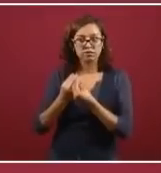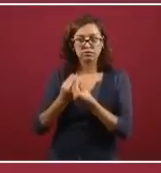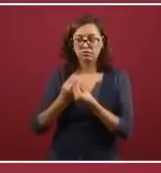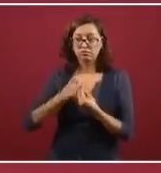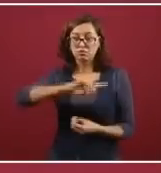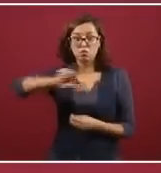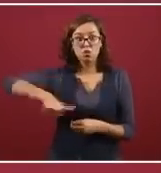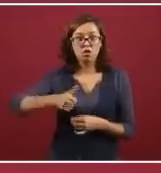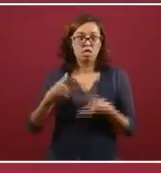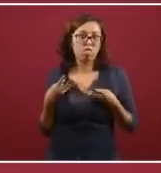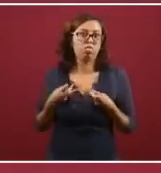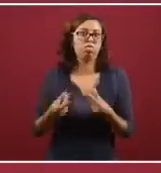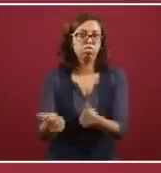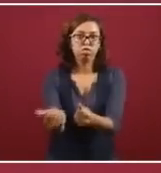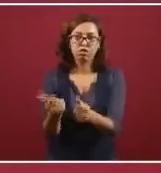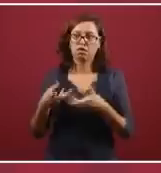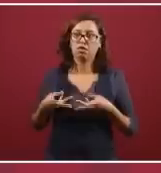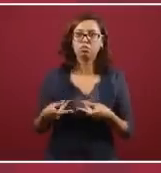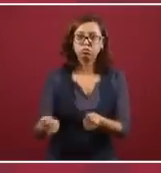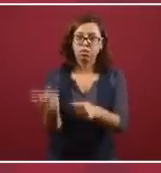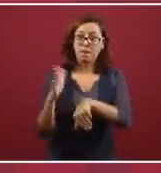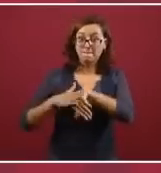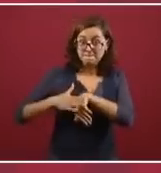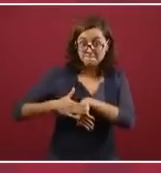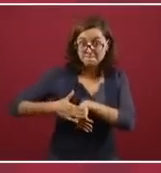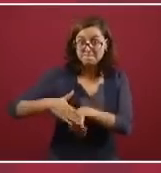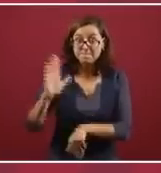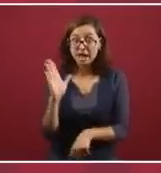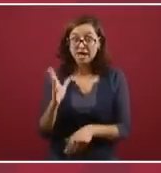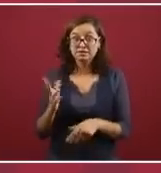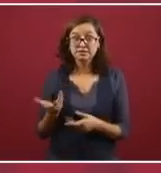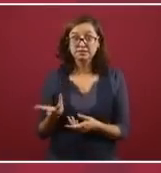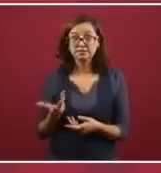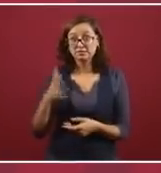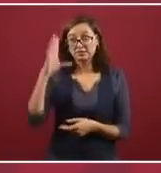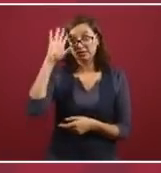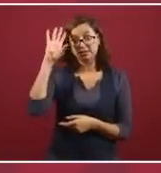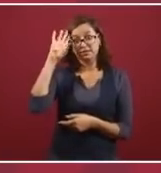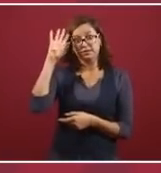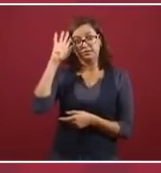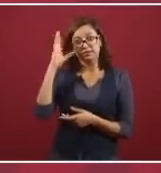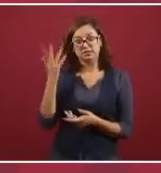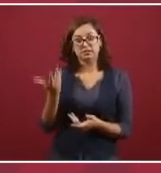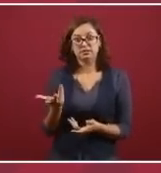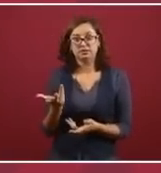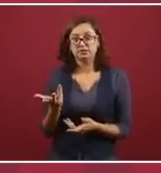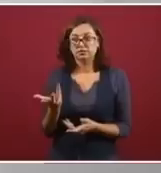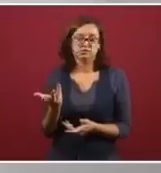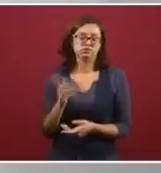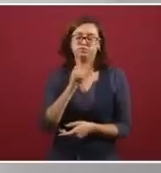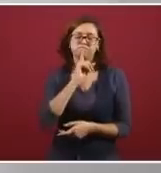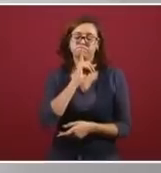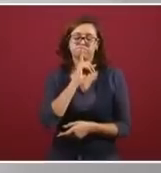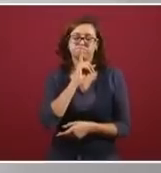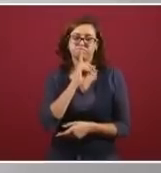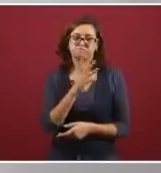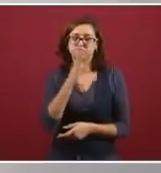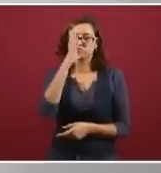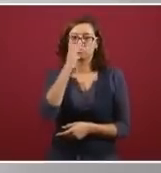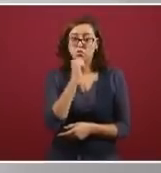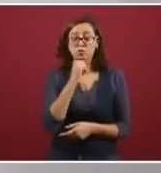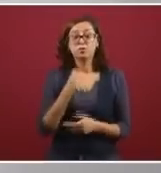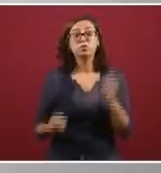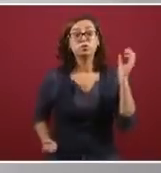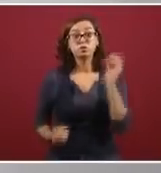ingresa. Y tenemos el compromiso también de no aumentar impuestos, de que no hay